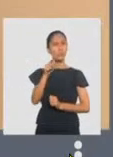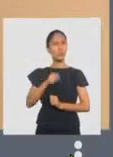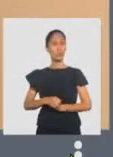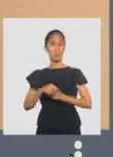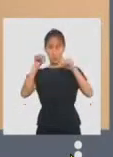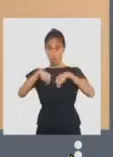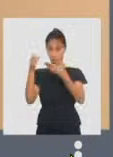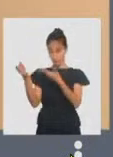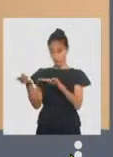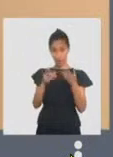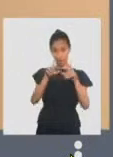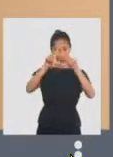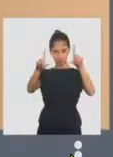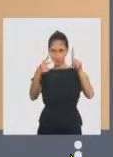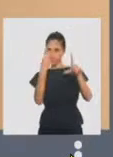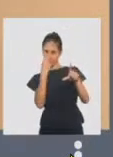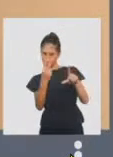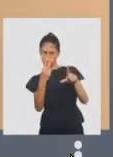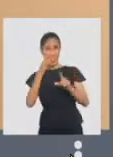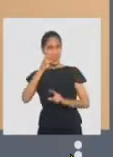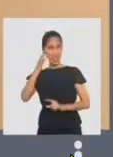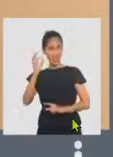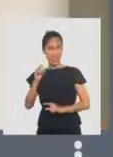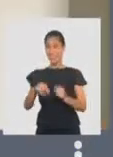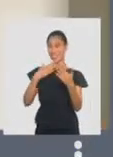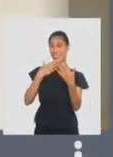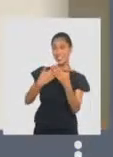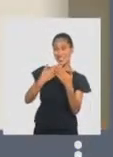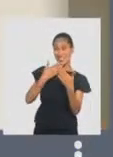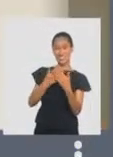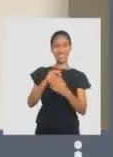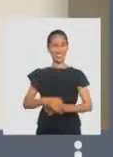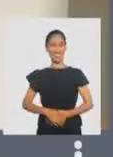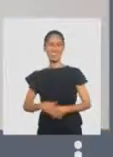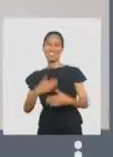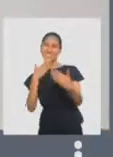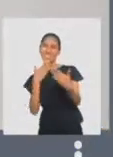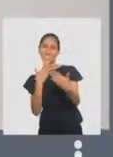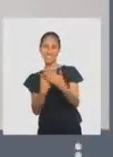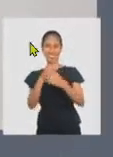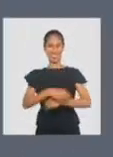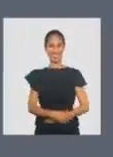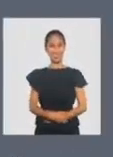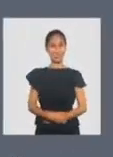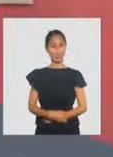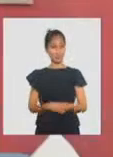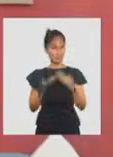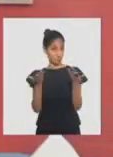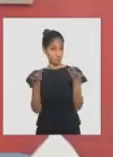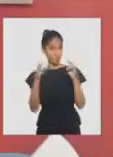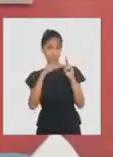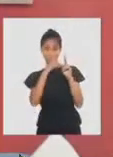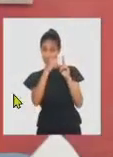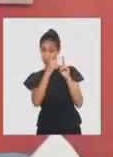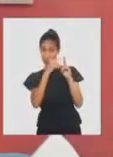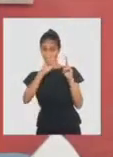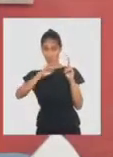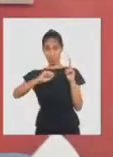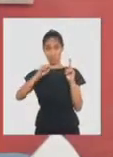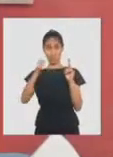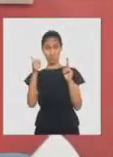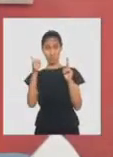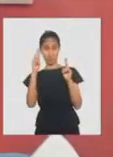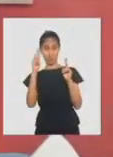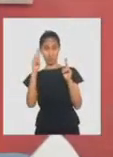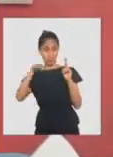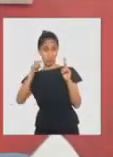our English program, Iyari and Sarina. Thank you. Thank you. Sarina, Iyari